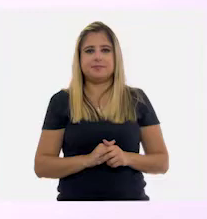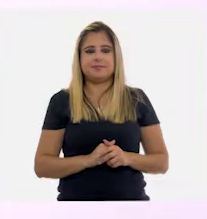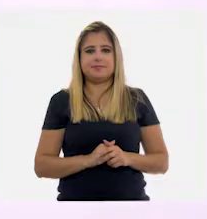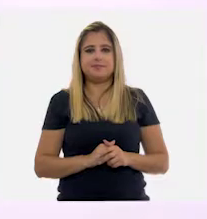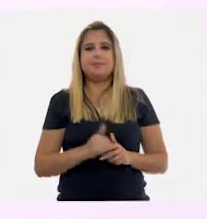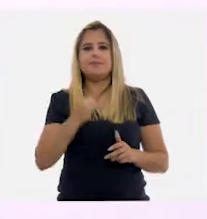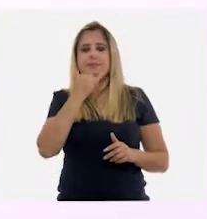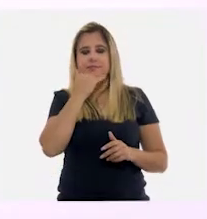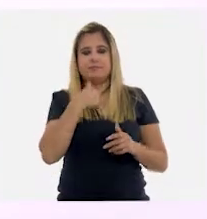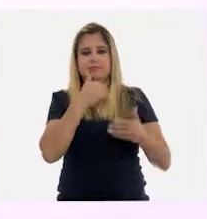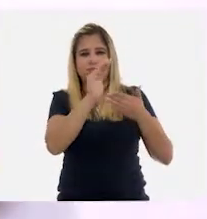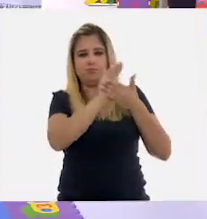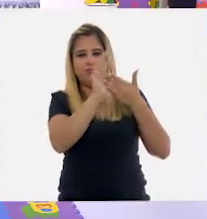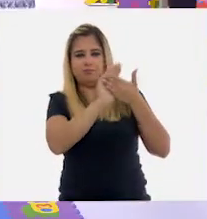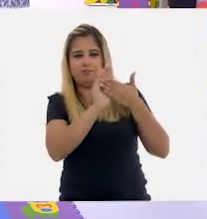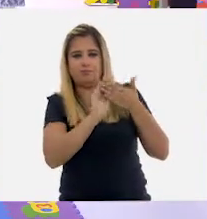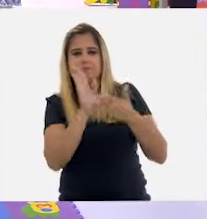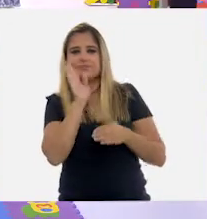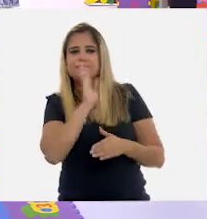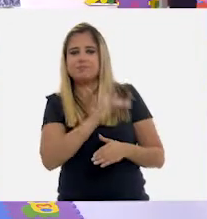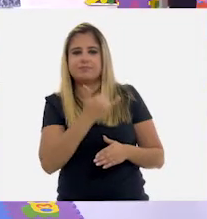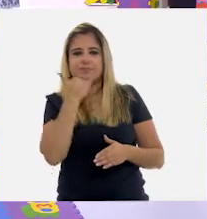Perdón, voy a borrar.